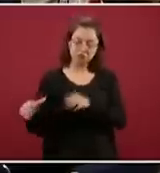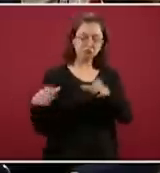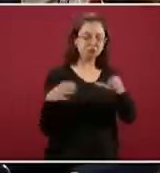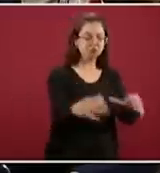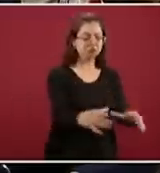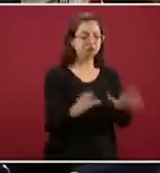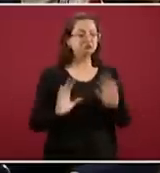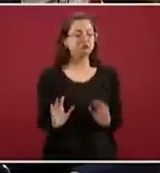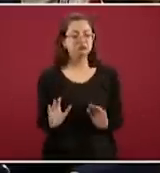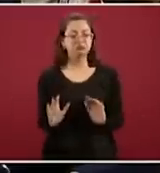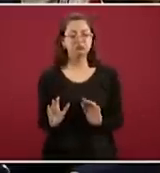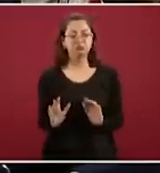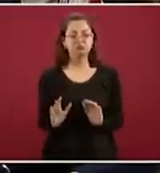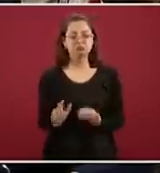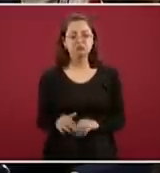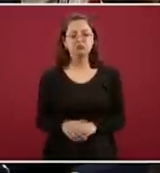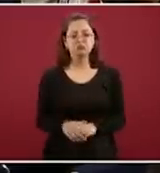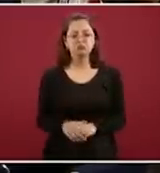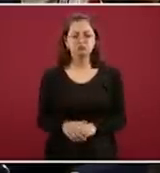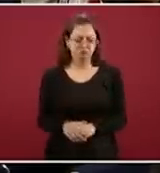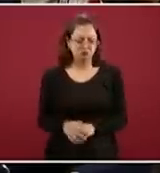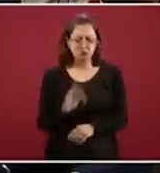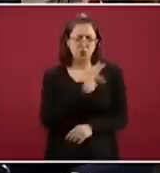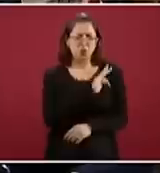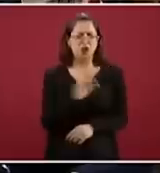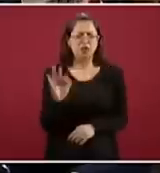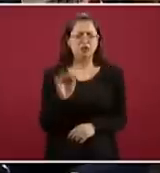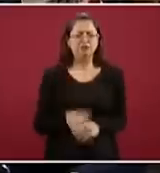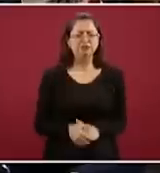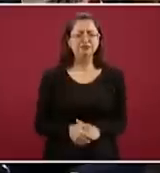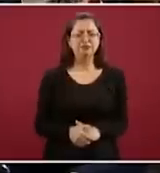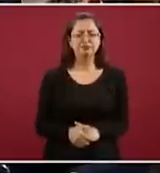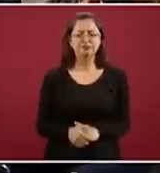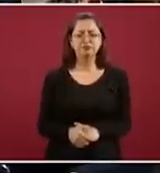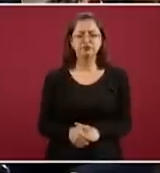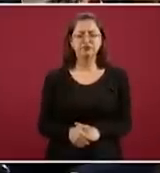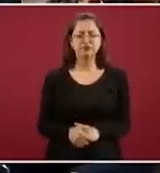bien, que se haga